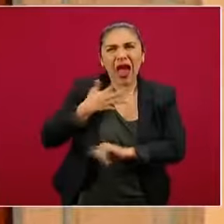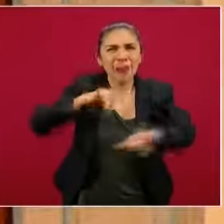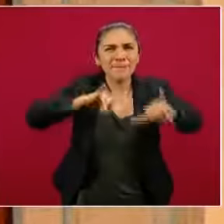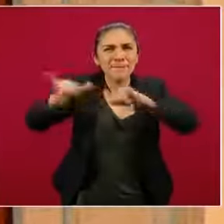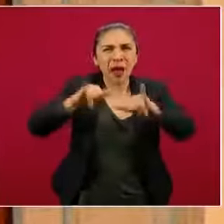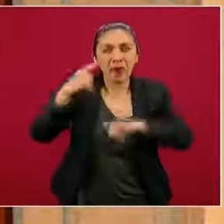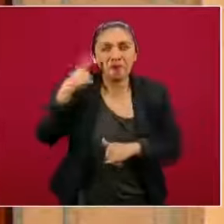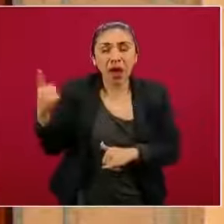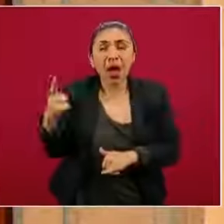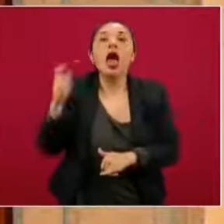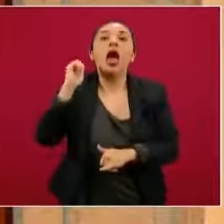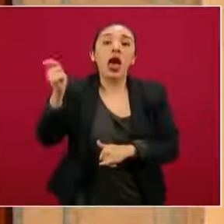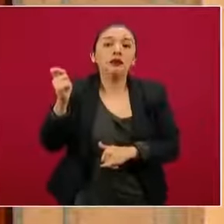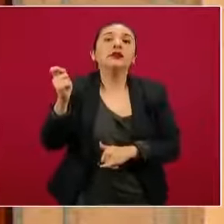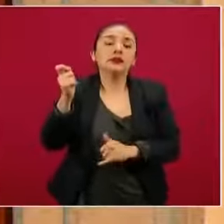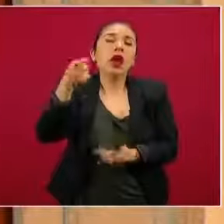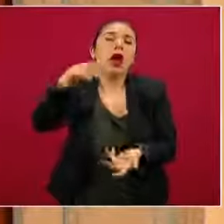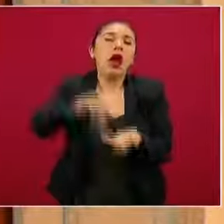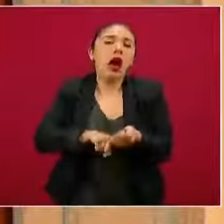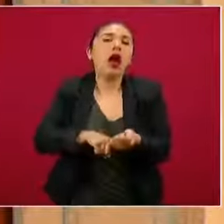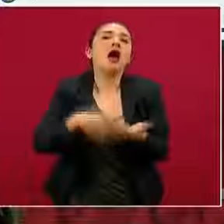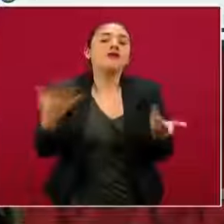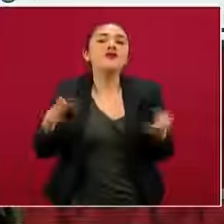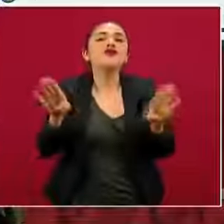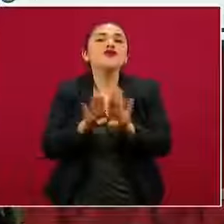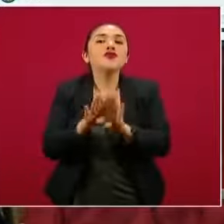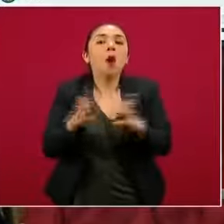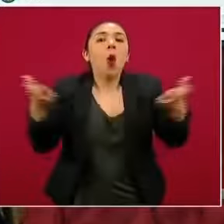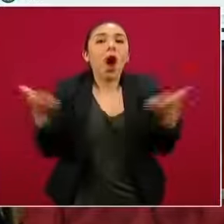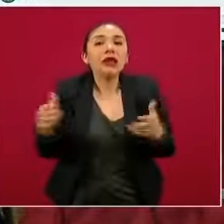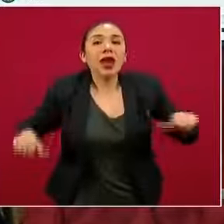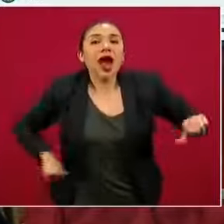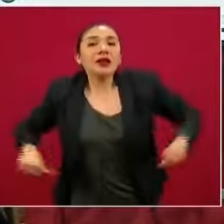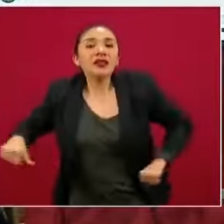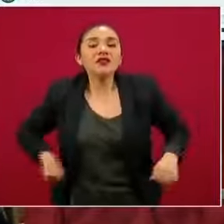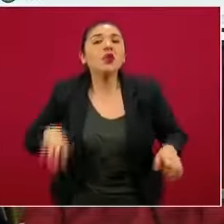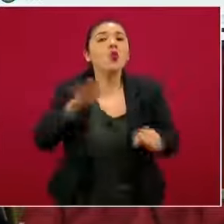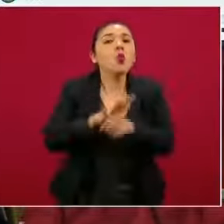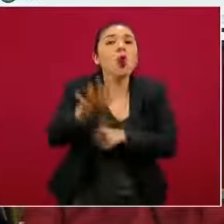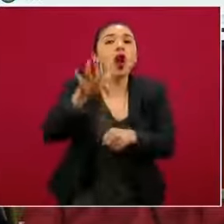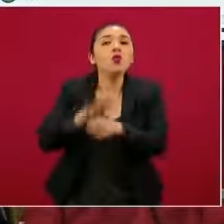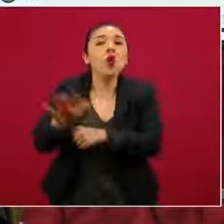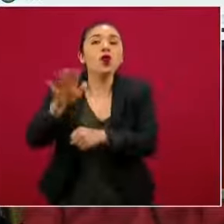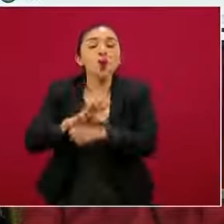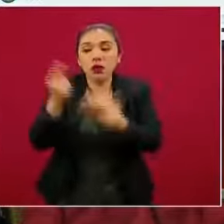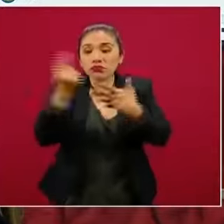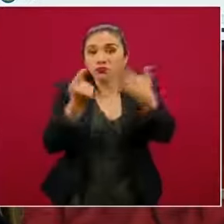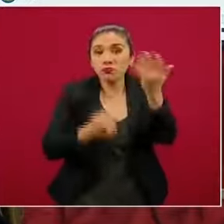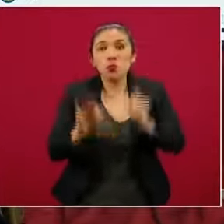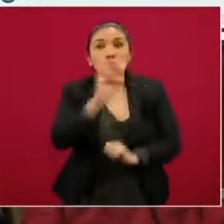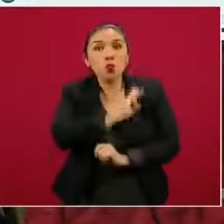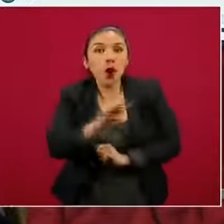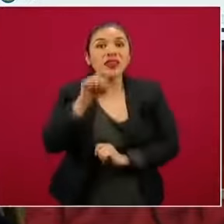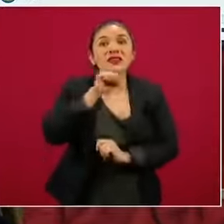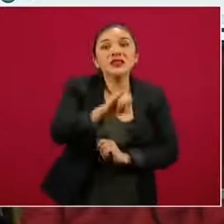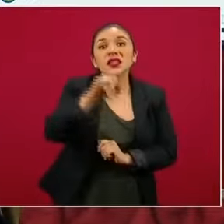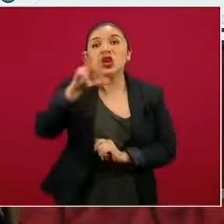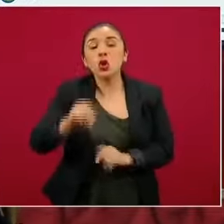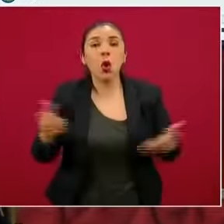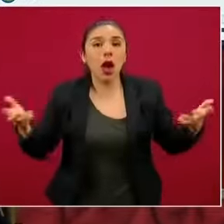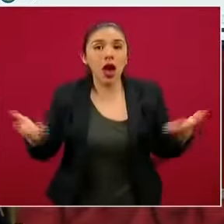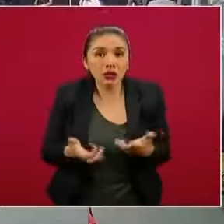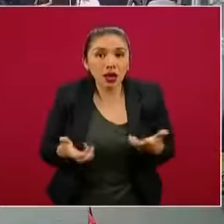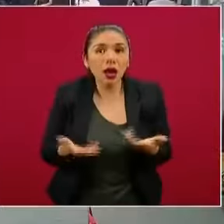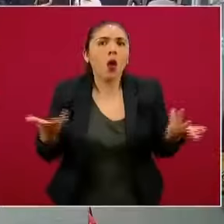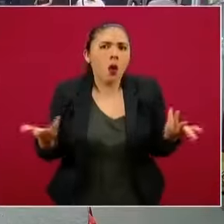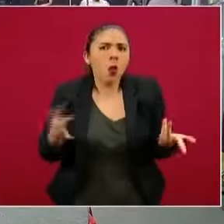mapa, a su vez también representan acciones, actividades que pueden o no realizarse o